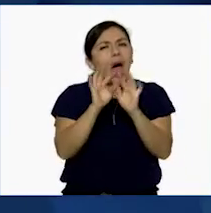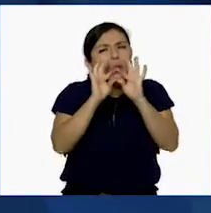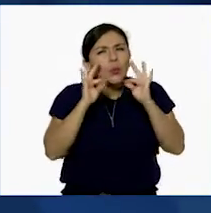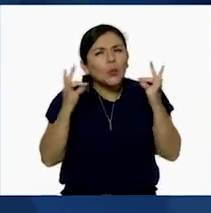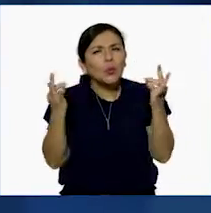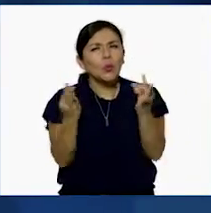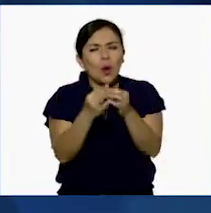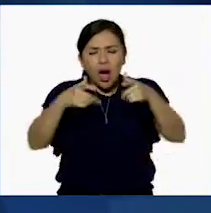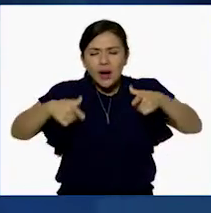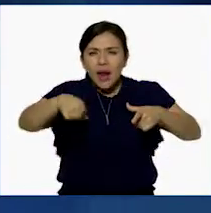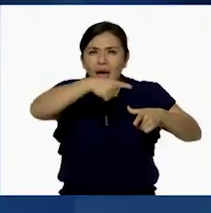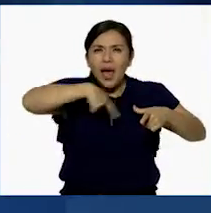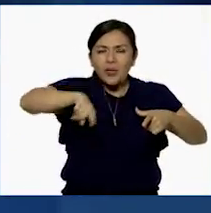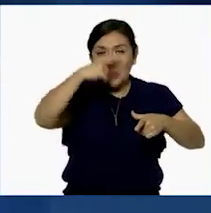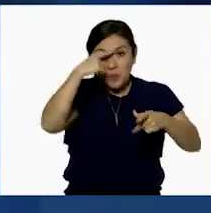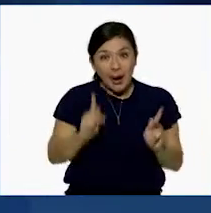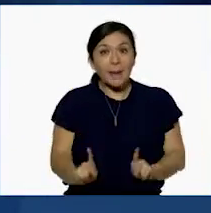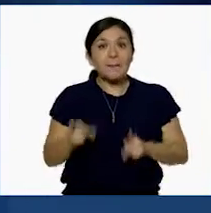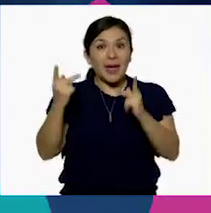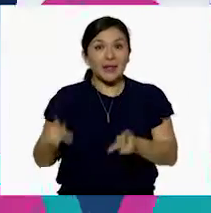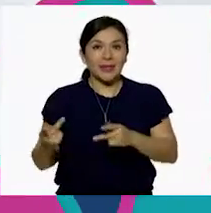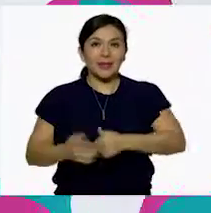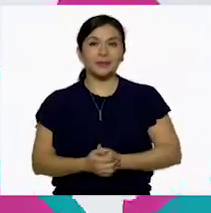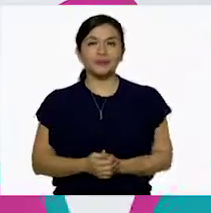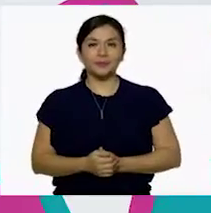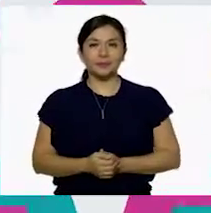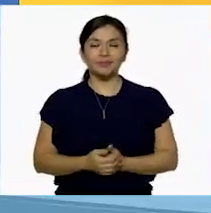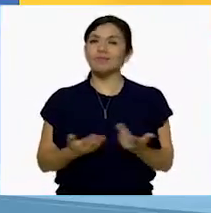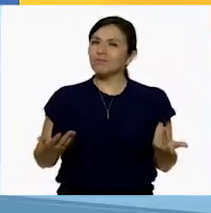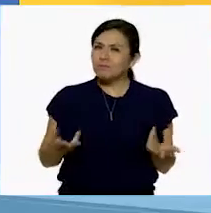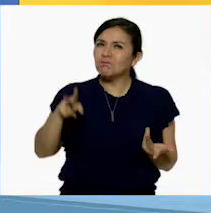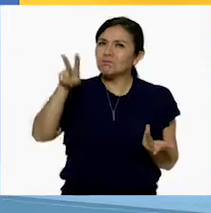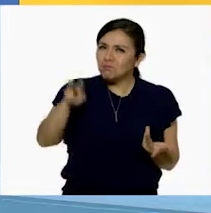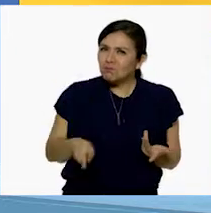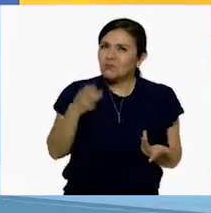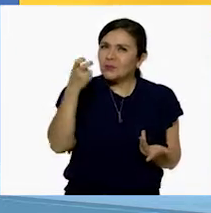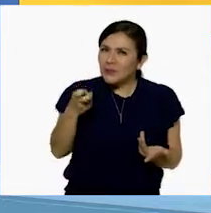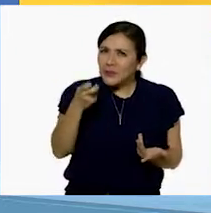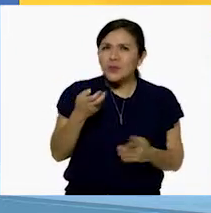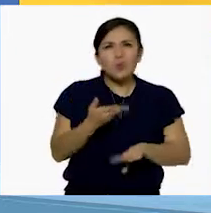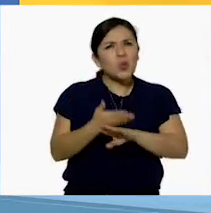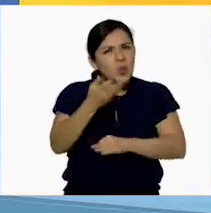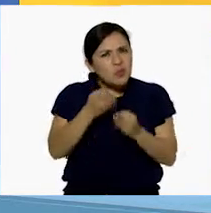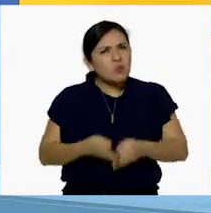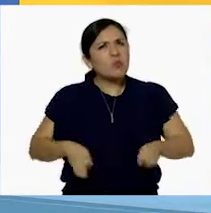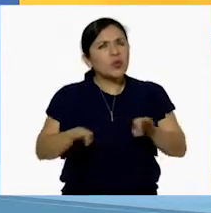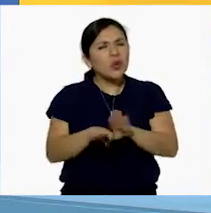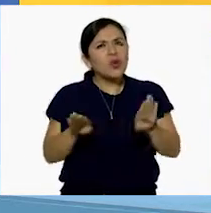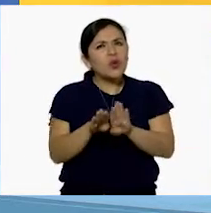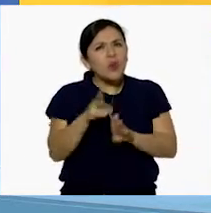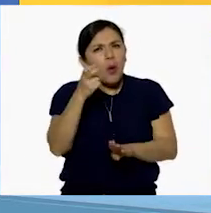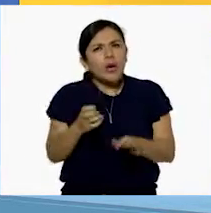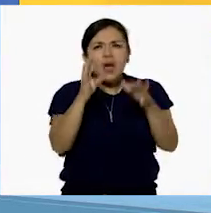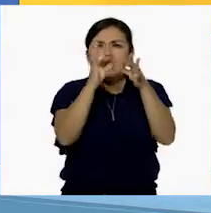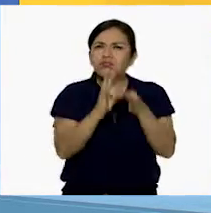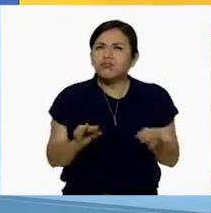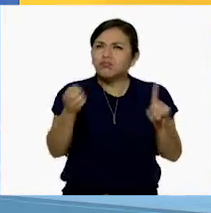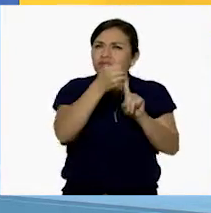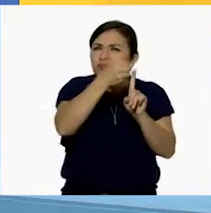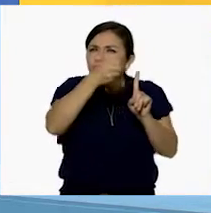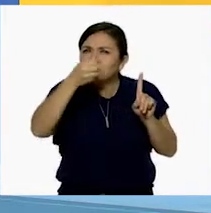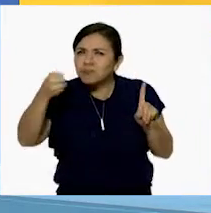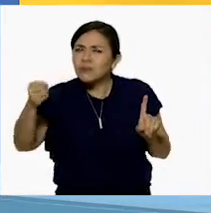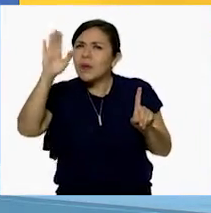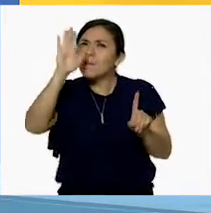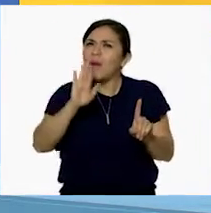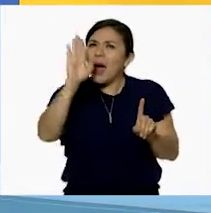panes redondos expuestos a la venta. Es cierto, María. Es muy impresionante la manera en que el narrador